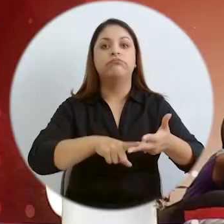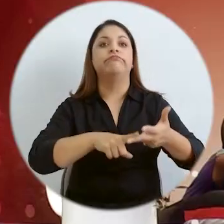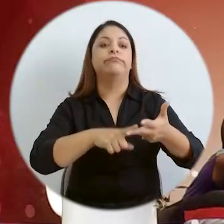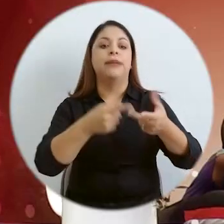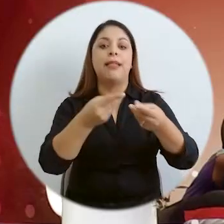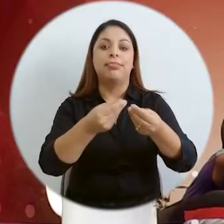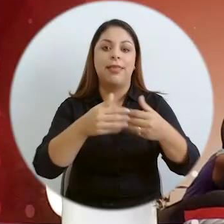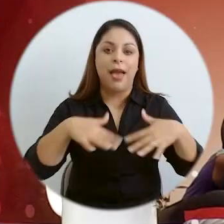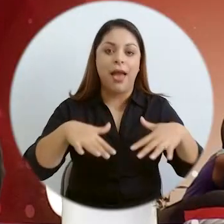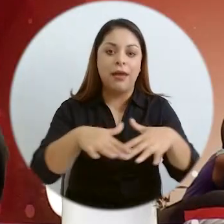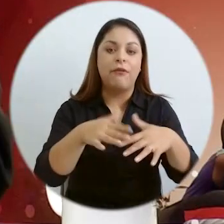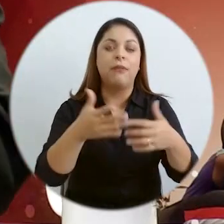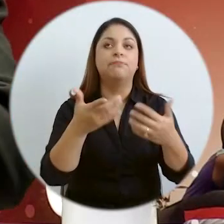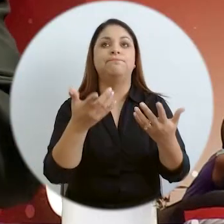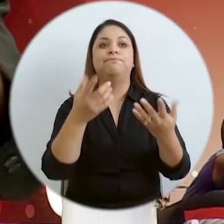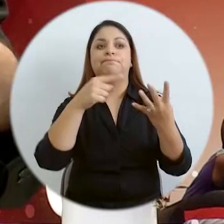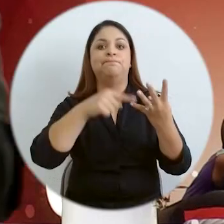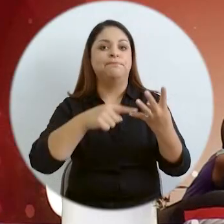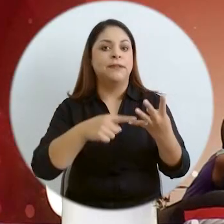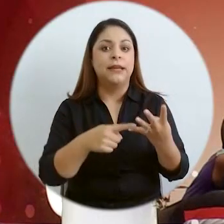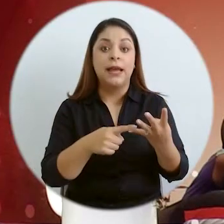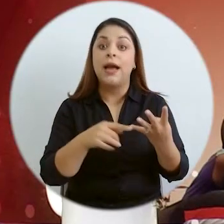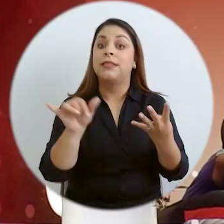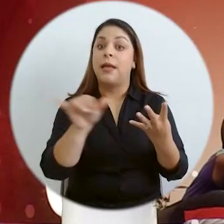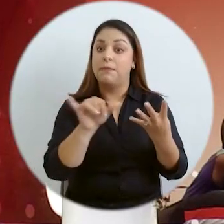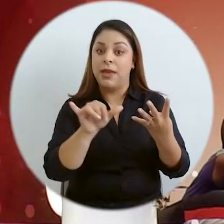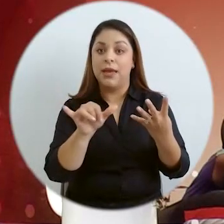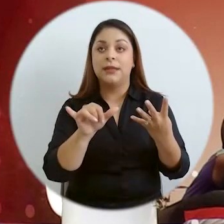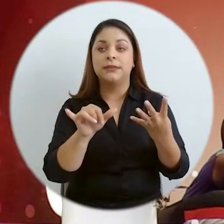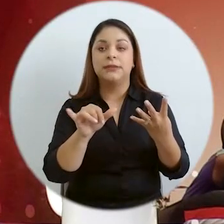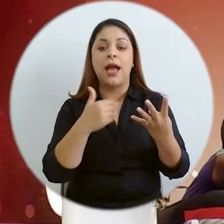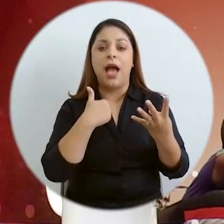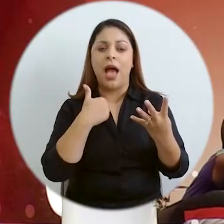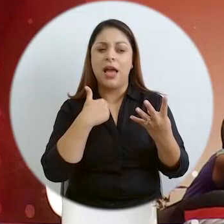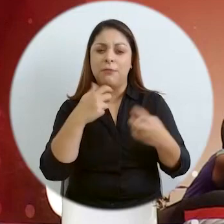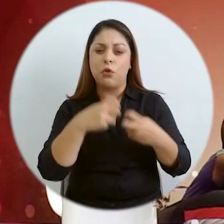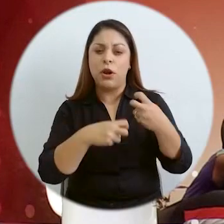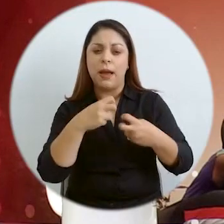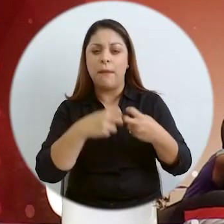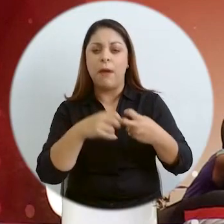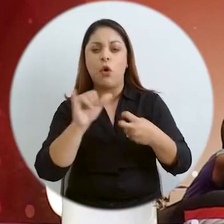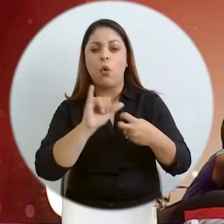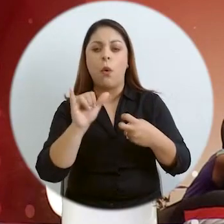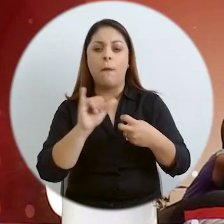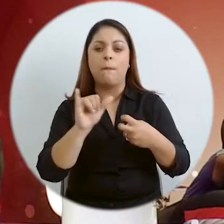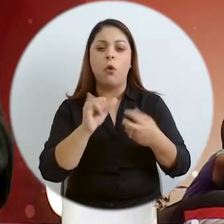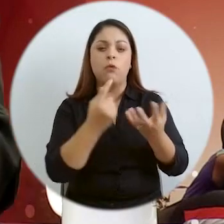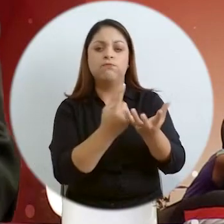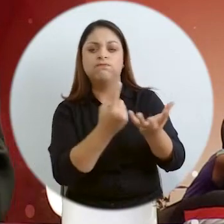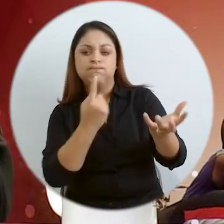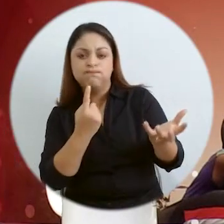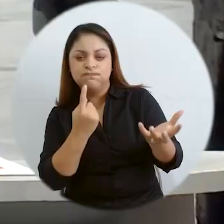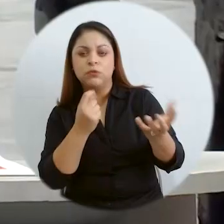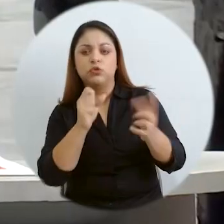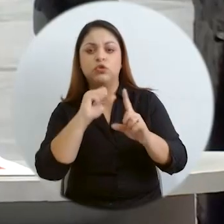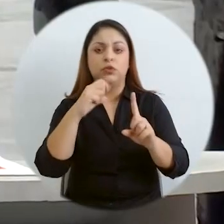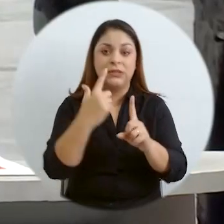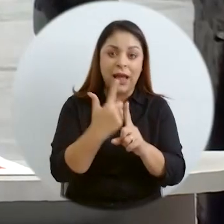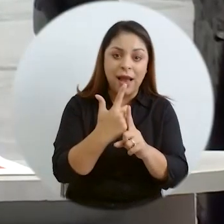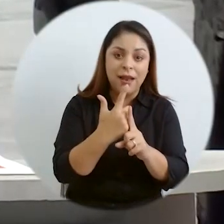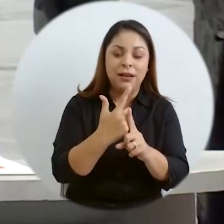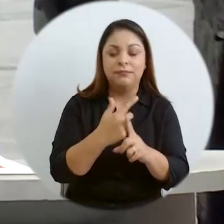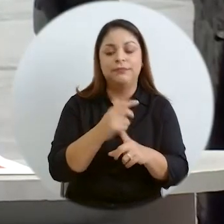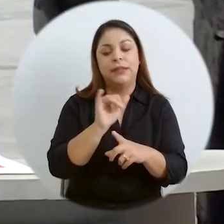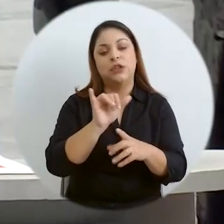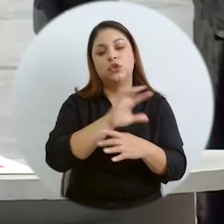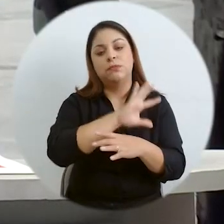la tenencia de la tierra, o cómo es que se van dando incluso estos anillos de marginalización o exclusión